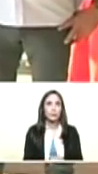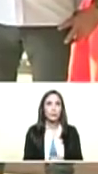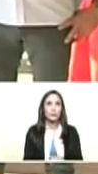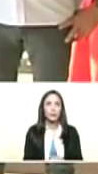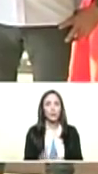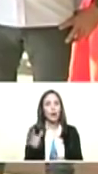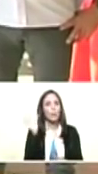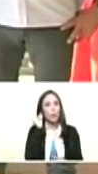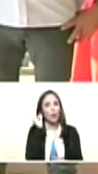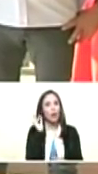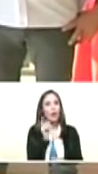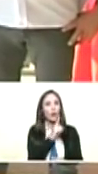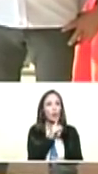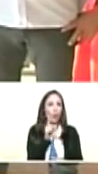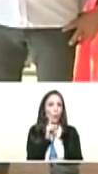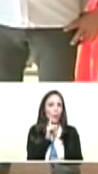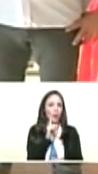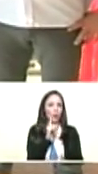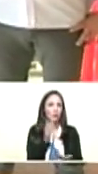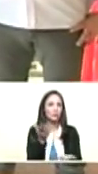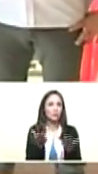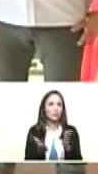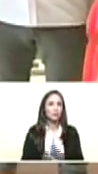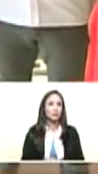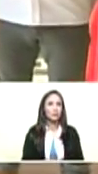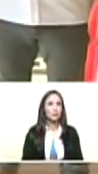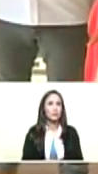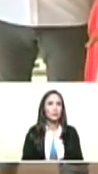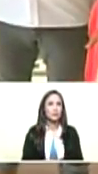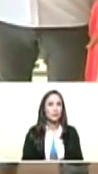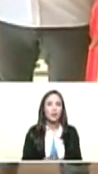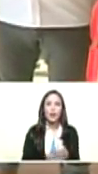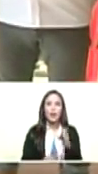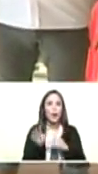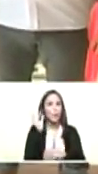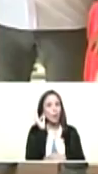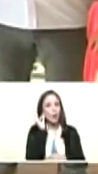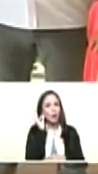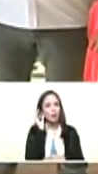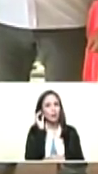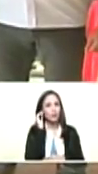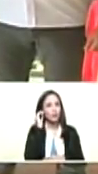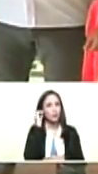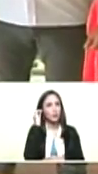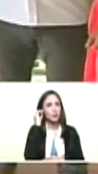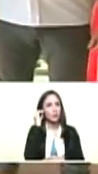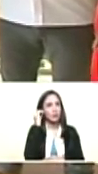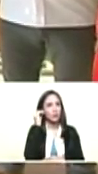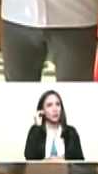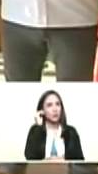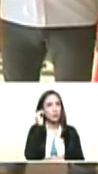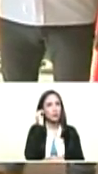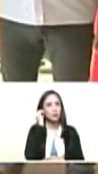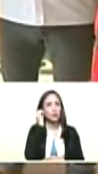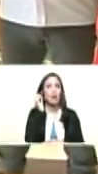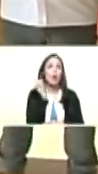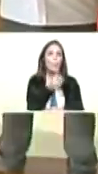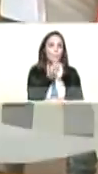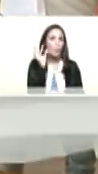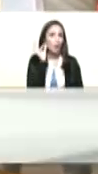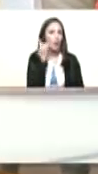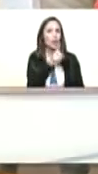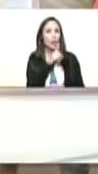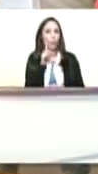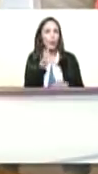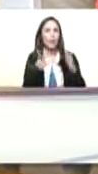esta muchacha, Masvir, que fue el hogar número 3 millones el viernes pasado. Bueno, ella tiene una